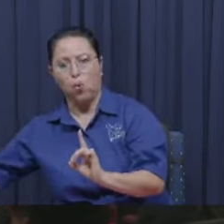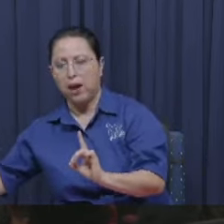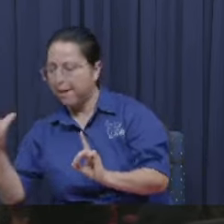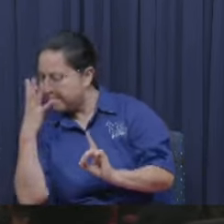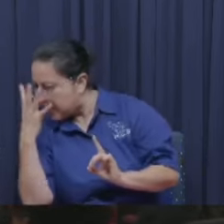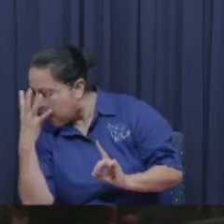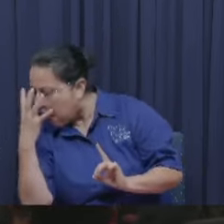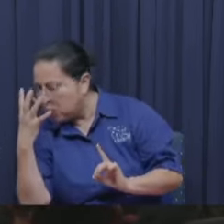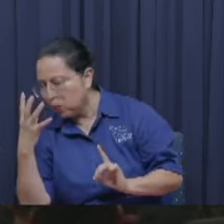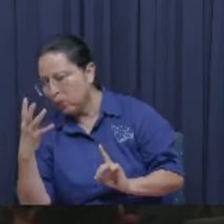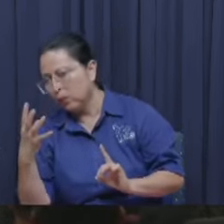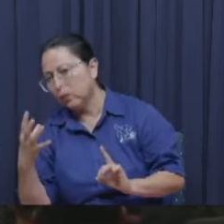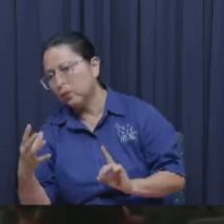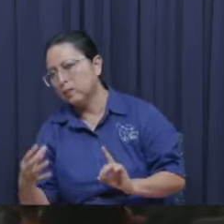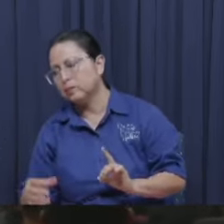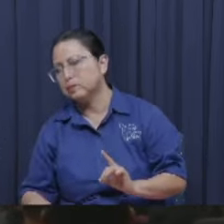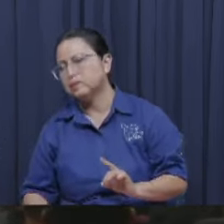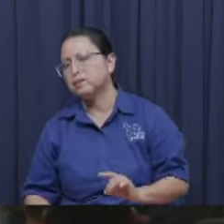marranitos,